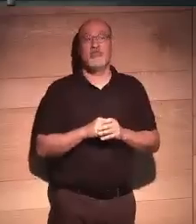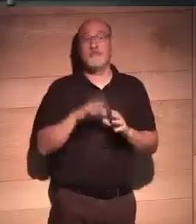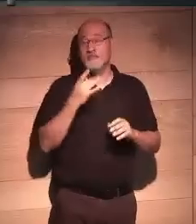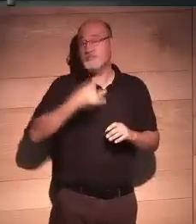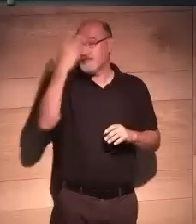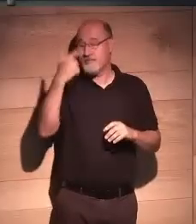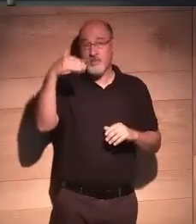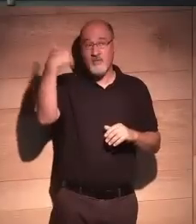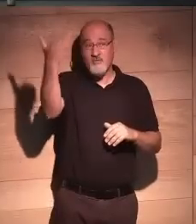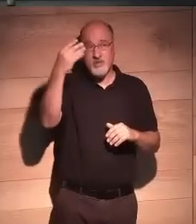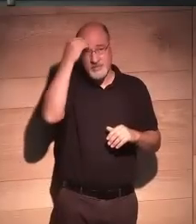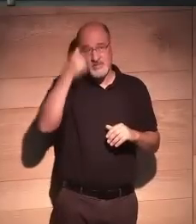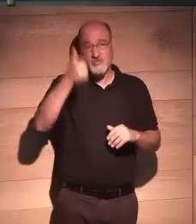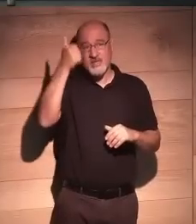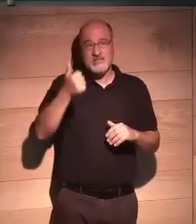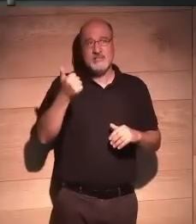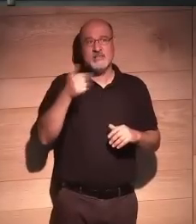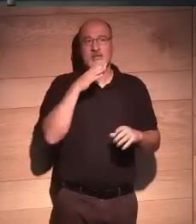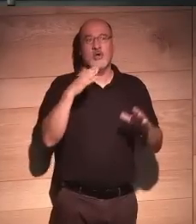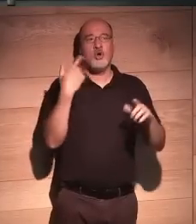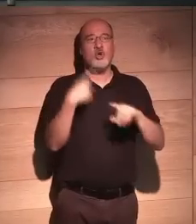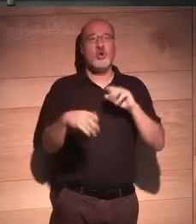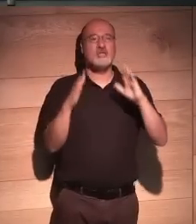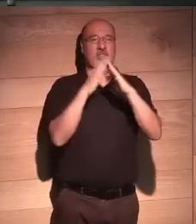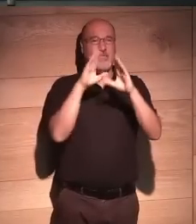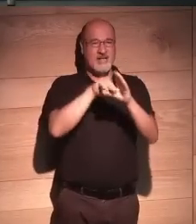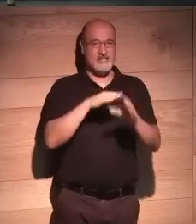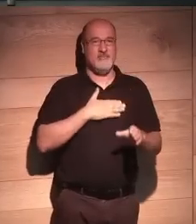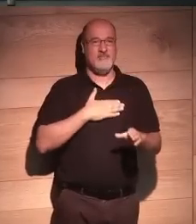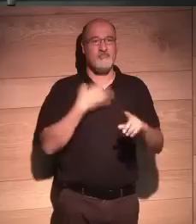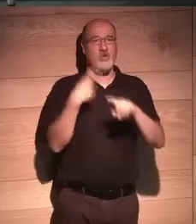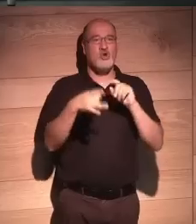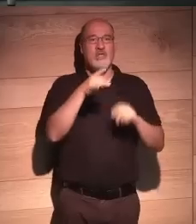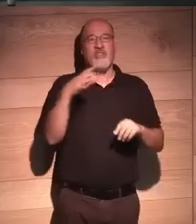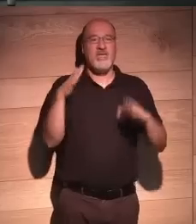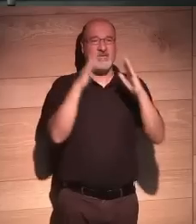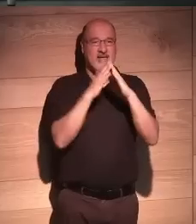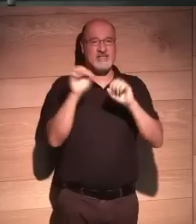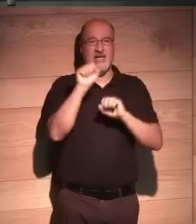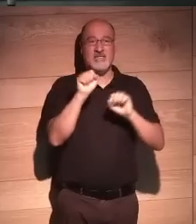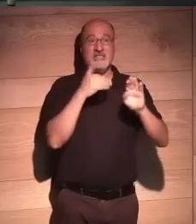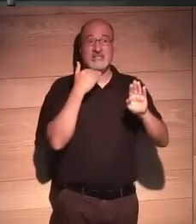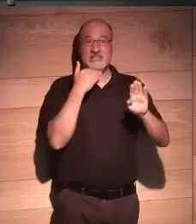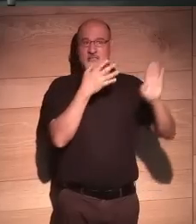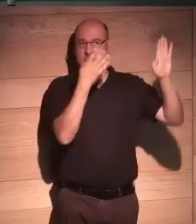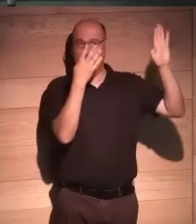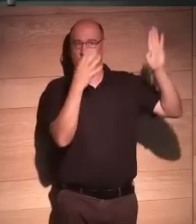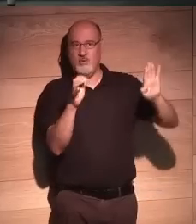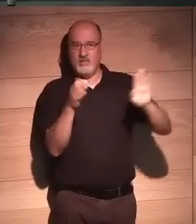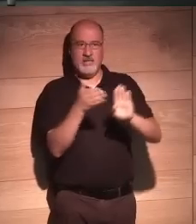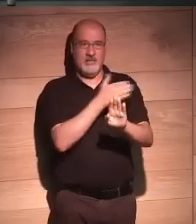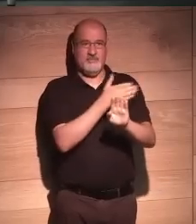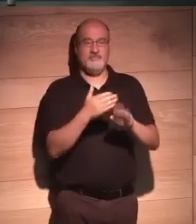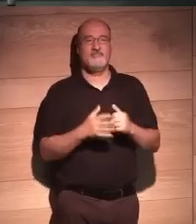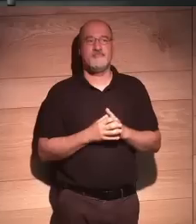pienso más en las de fuera, pero porque Cosas de Casa, Steve Urkel llegó a nuestras vidas. Bueno, eso ya era más los 90, ¿eh? No, pero empiezan los Sí, 80. bueno, claro. Pero